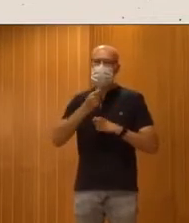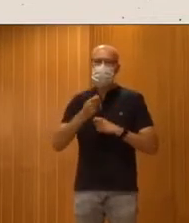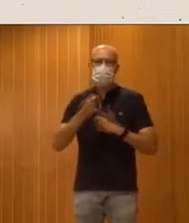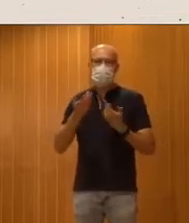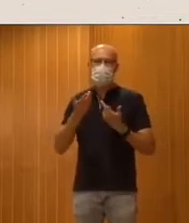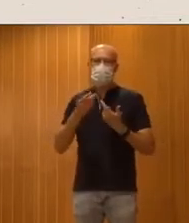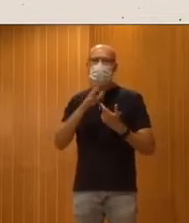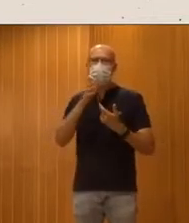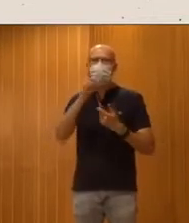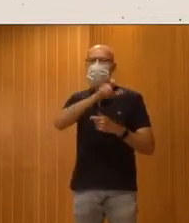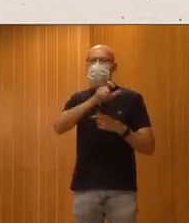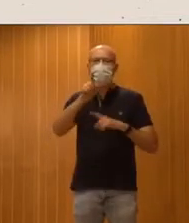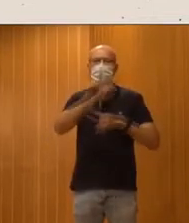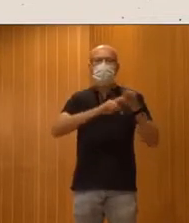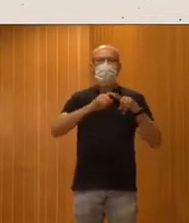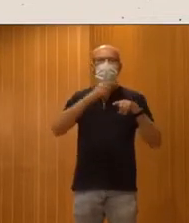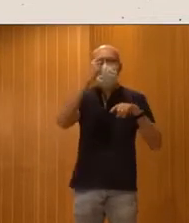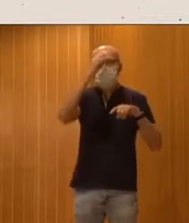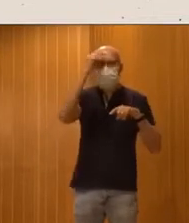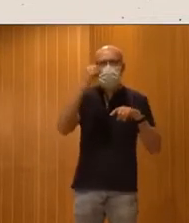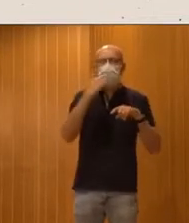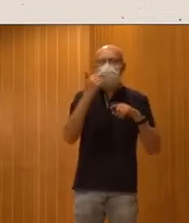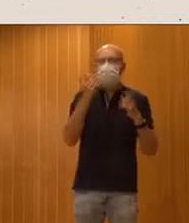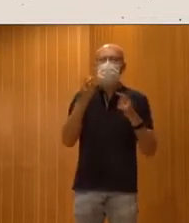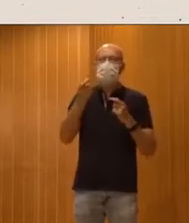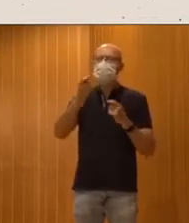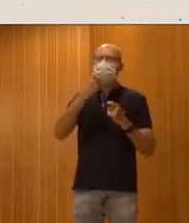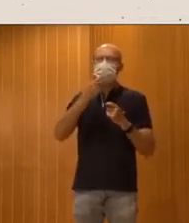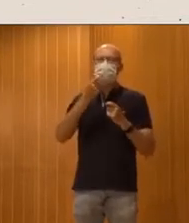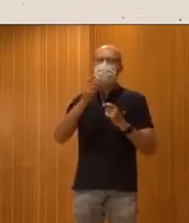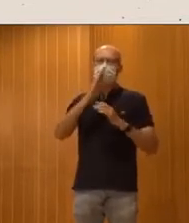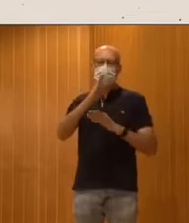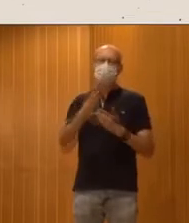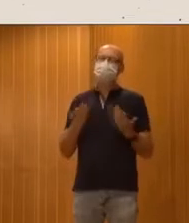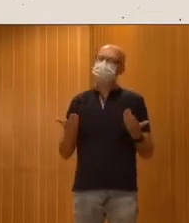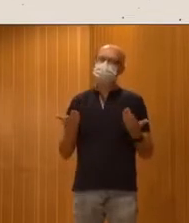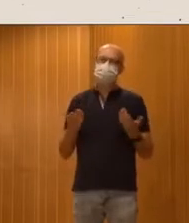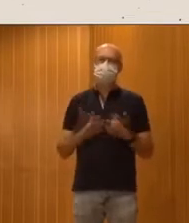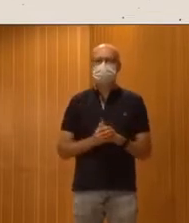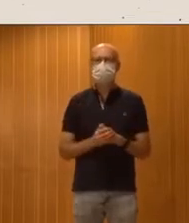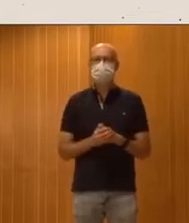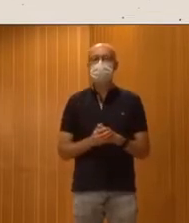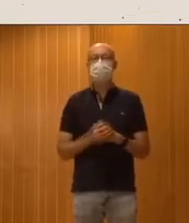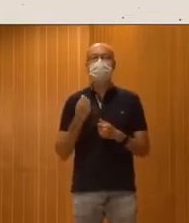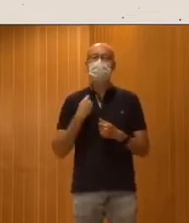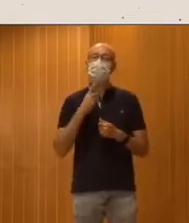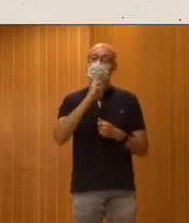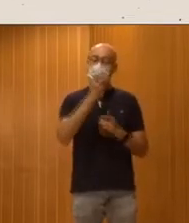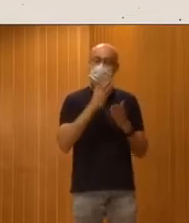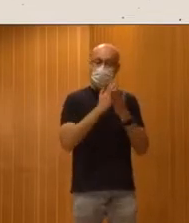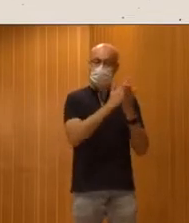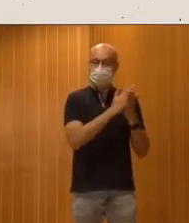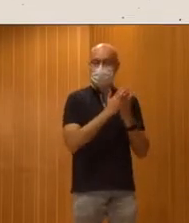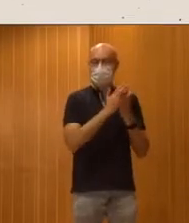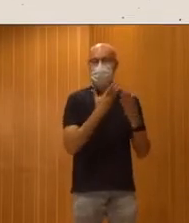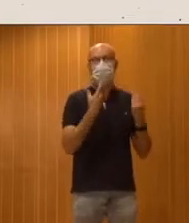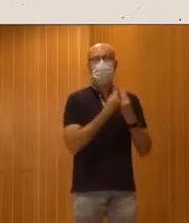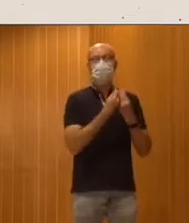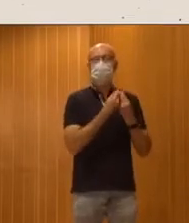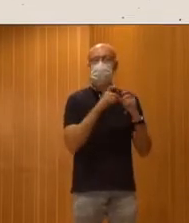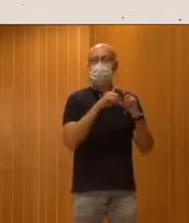a las personas con demencia, ¿no? Este fue un estudio que publicamos con Sanitas